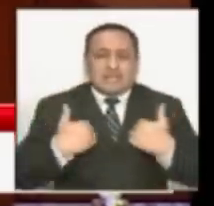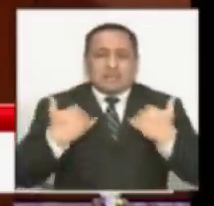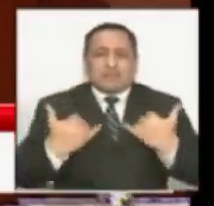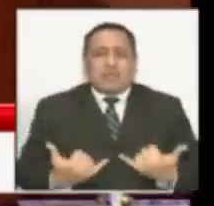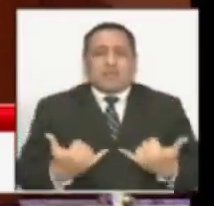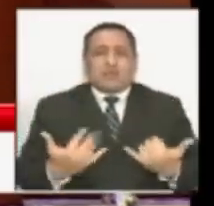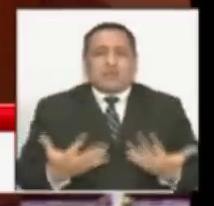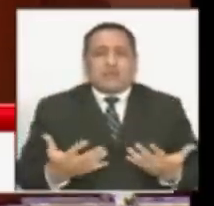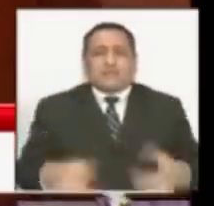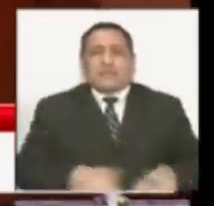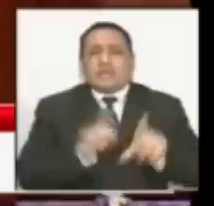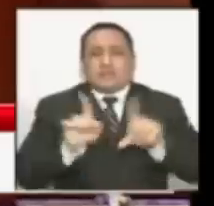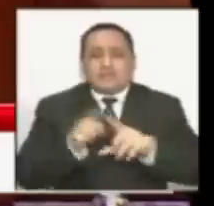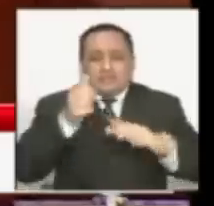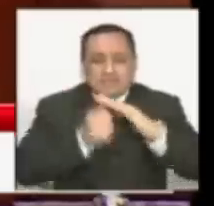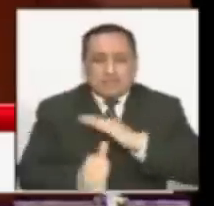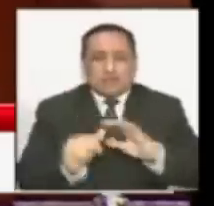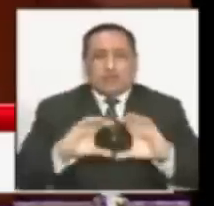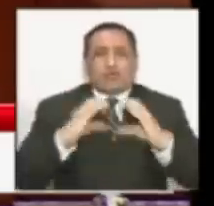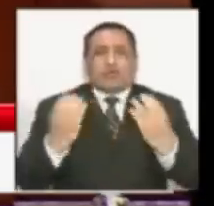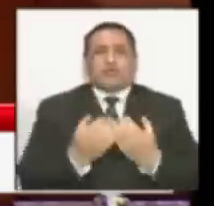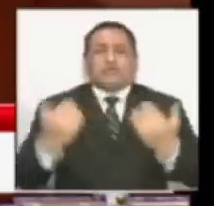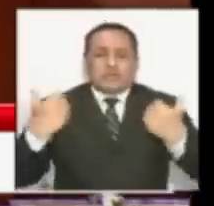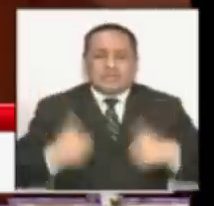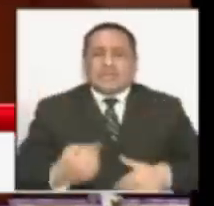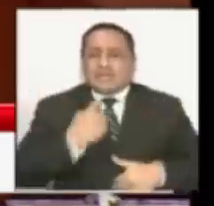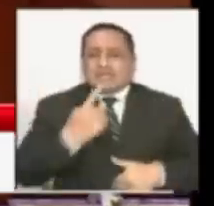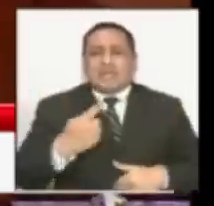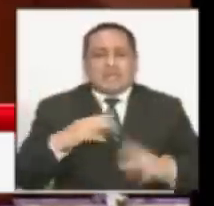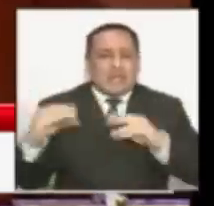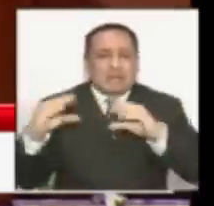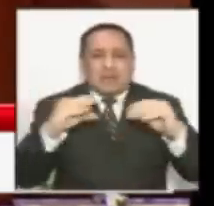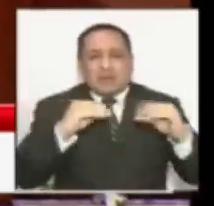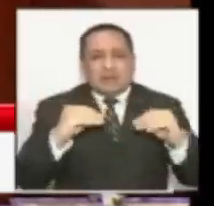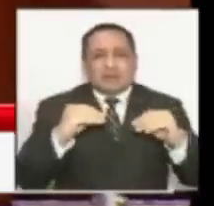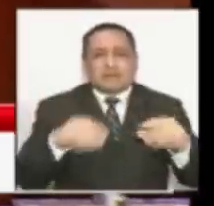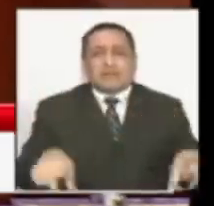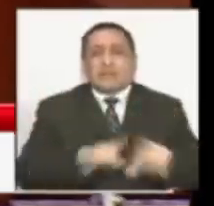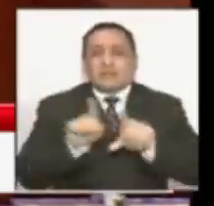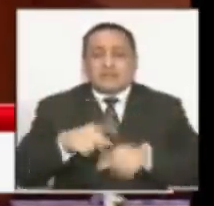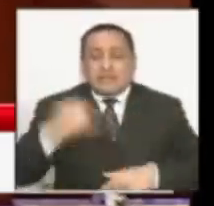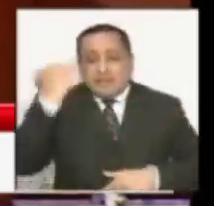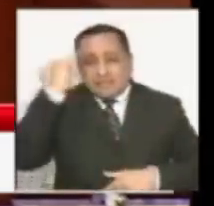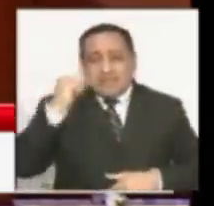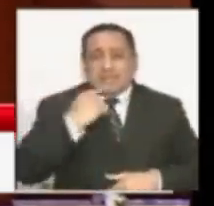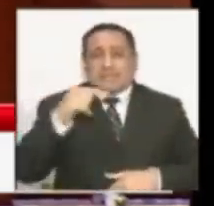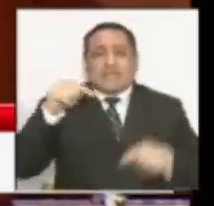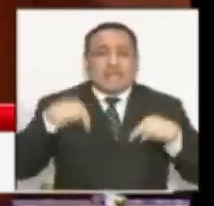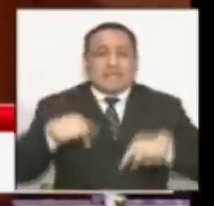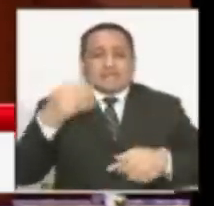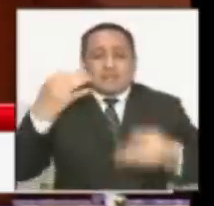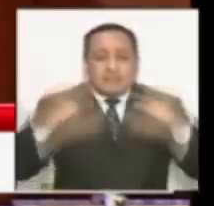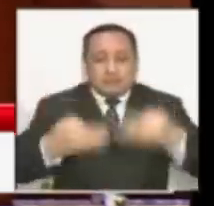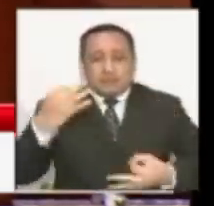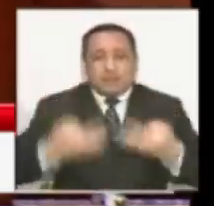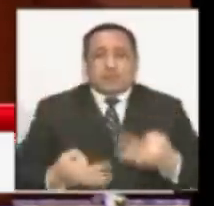en este momento dentro del Congreso. Ya está en discusión. La idea es que este presupuesto